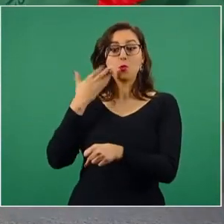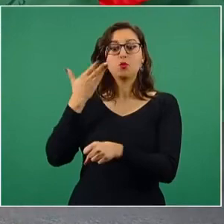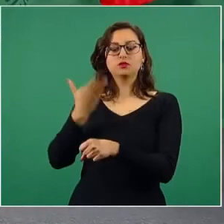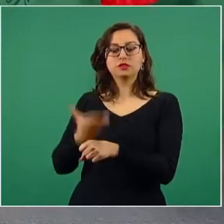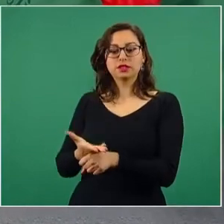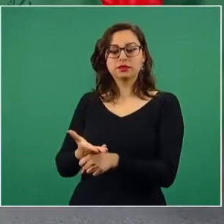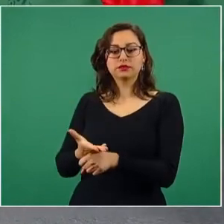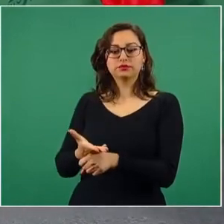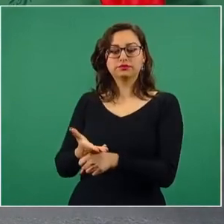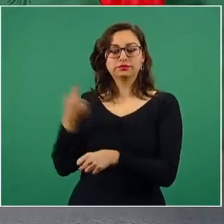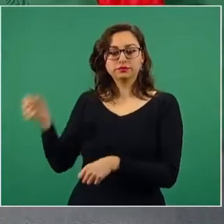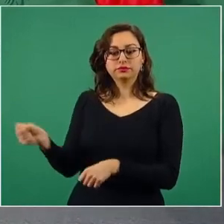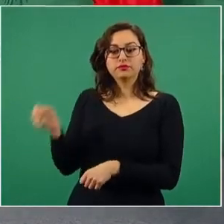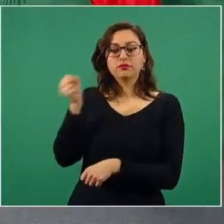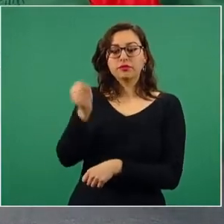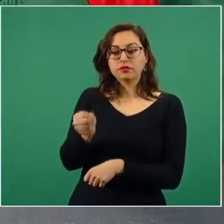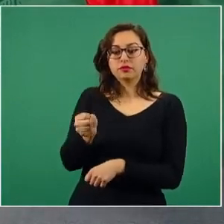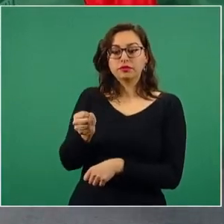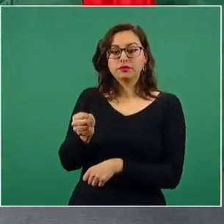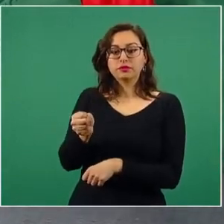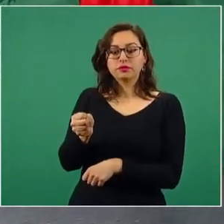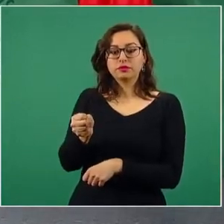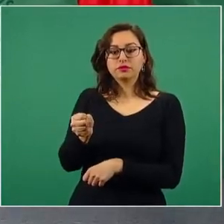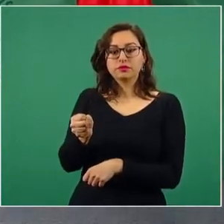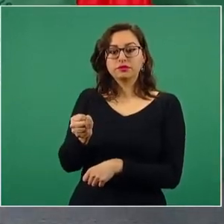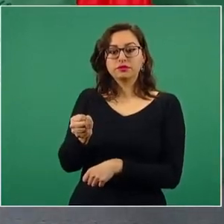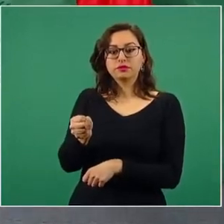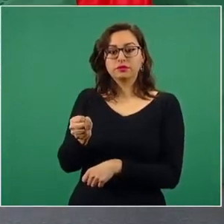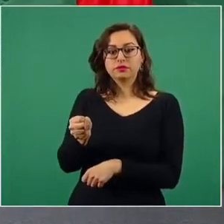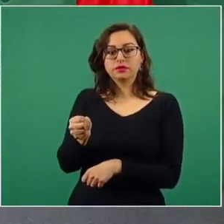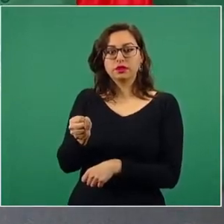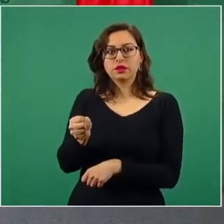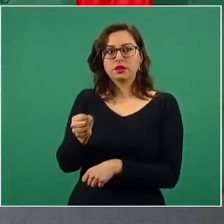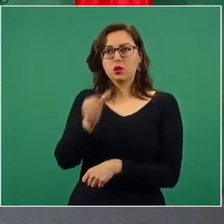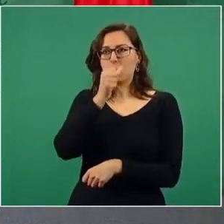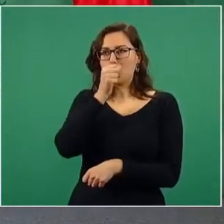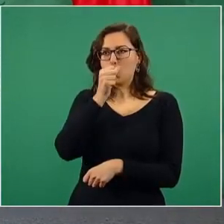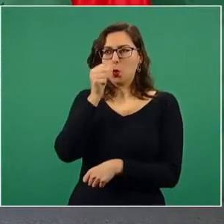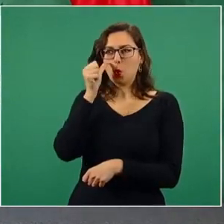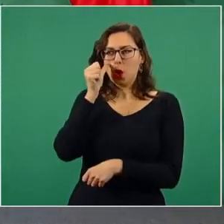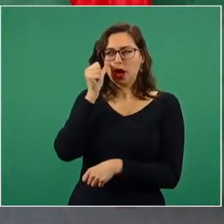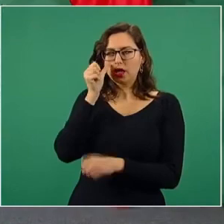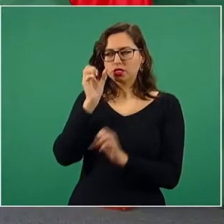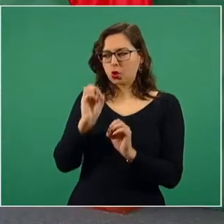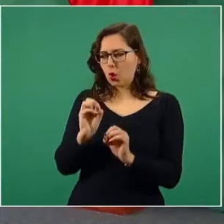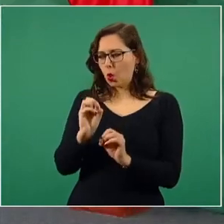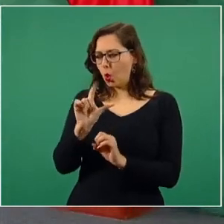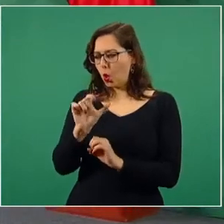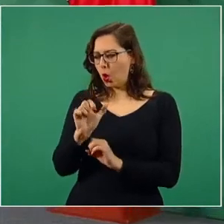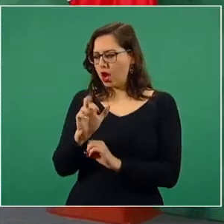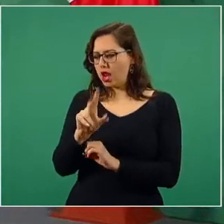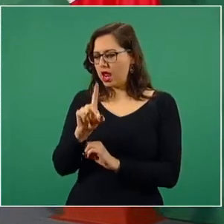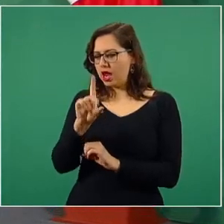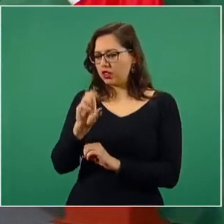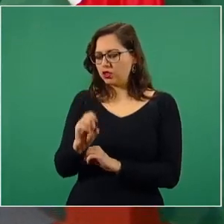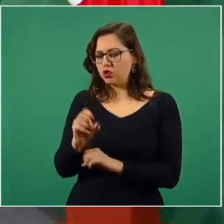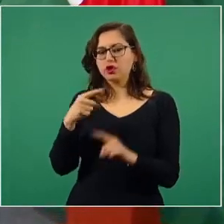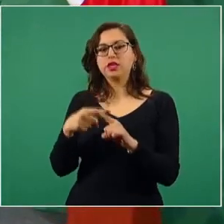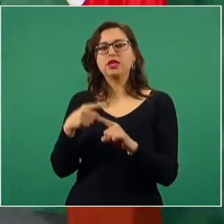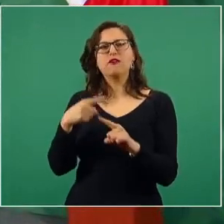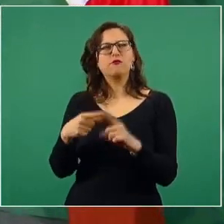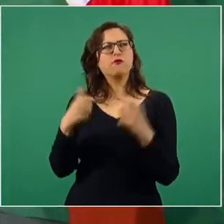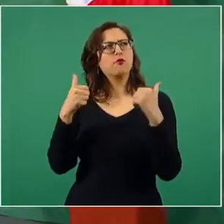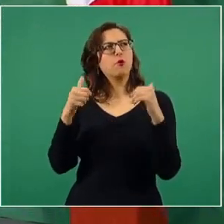con Juárez o con Lerdo, el gobernador del Palacio fue Manuel